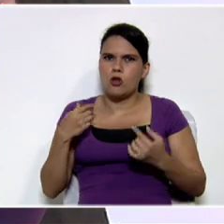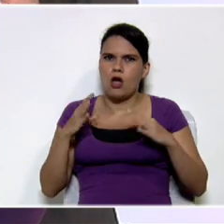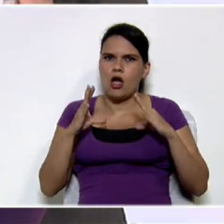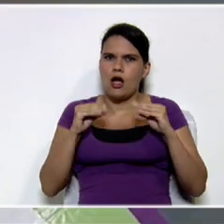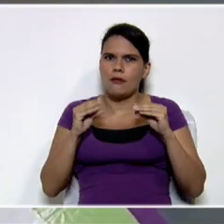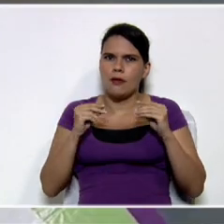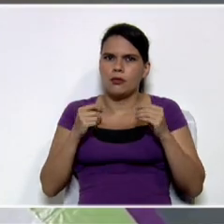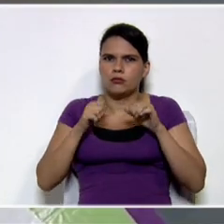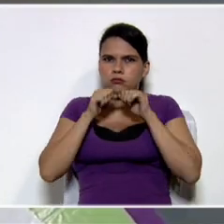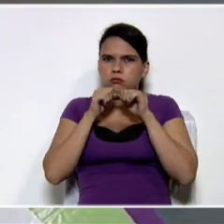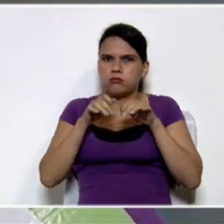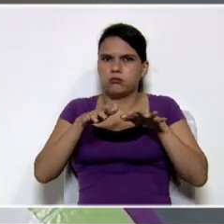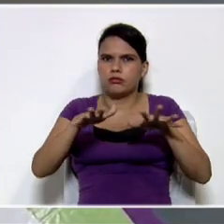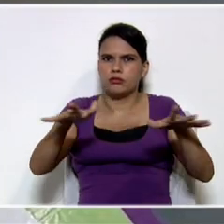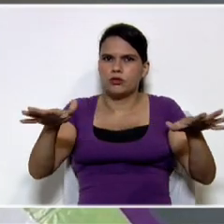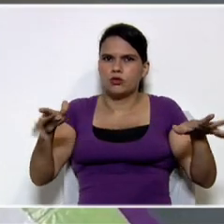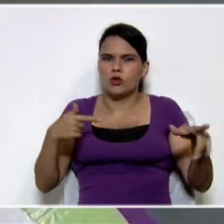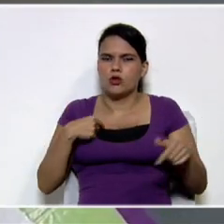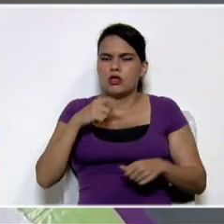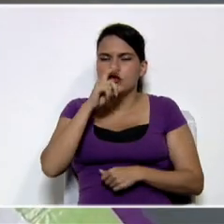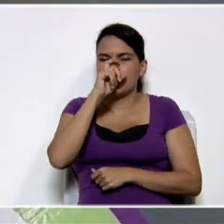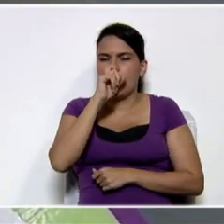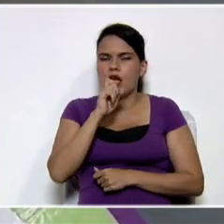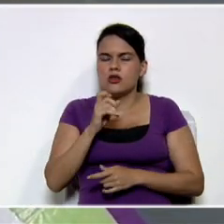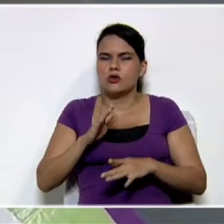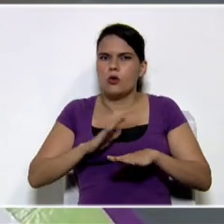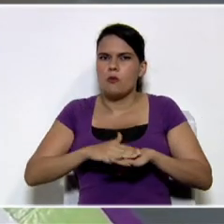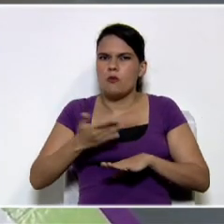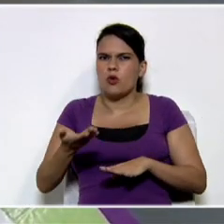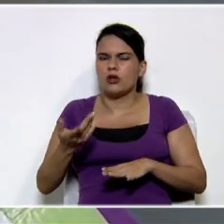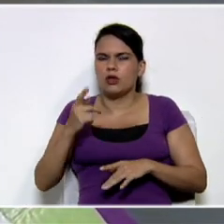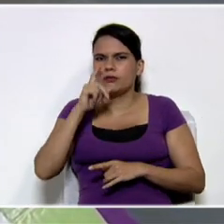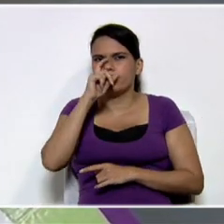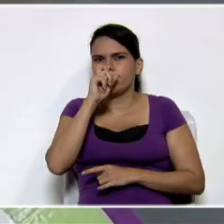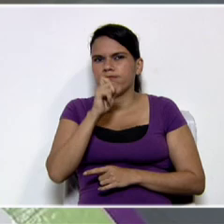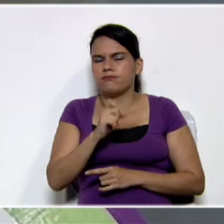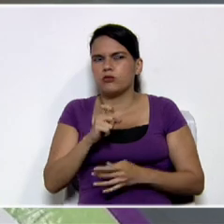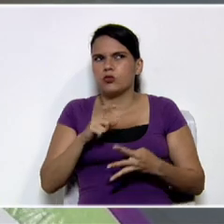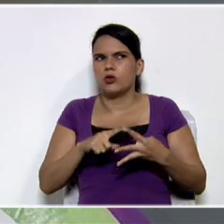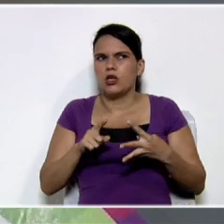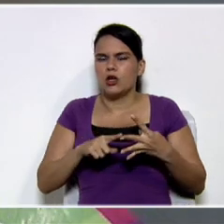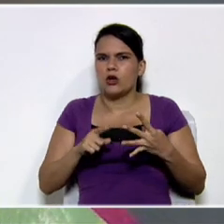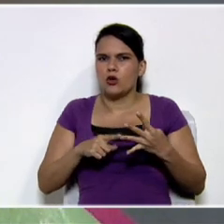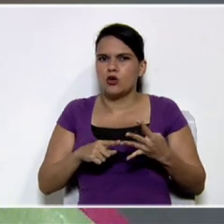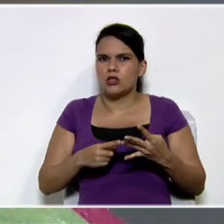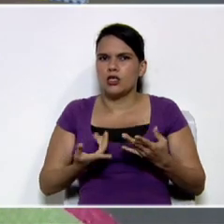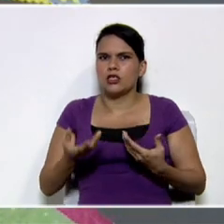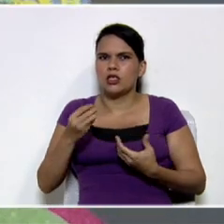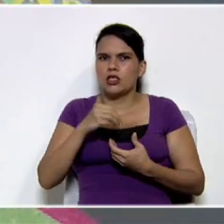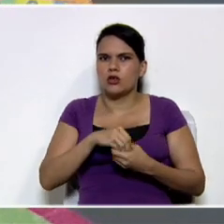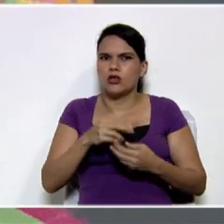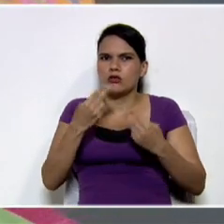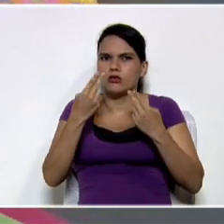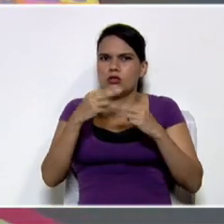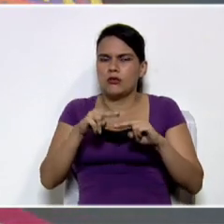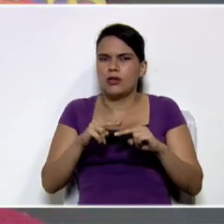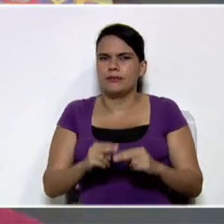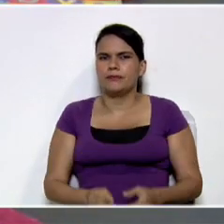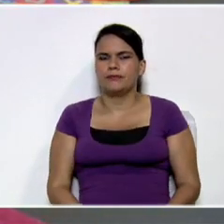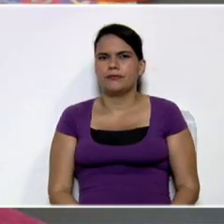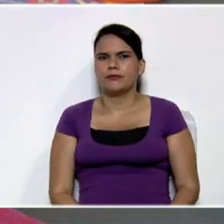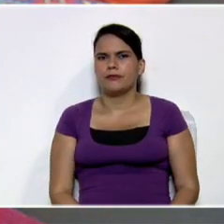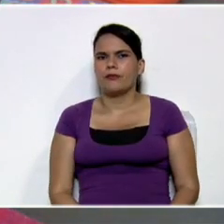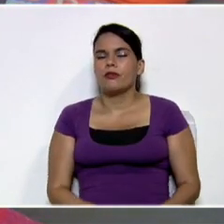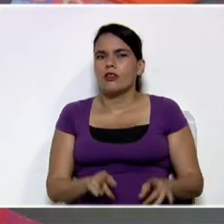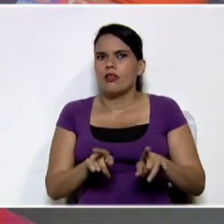trata la distribución de la edad, porque la edad también es uno de los factores que influye dentro de cada uno de estos índices. Y